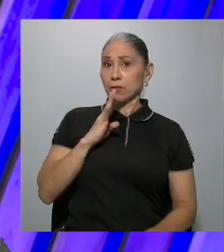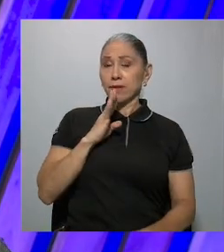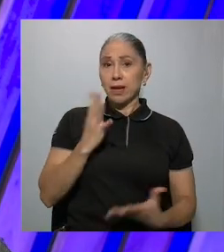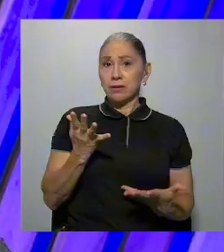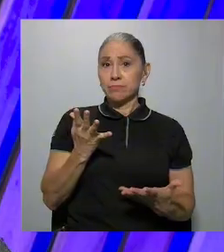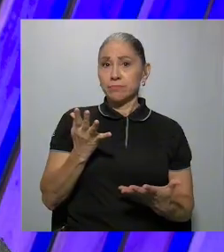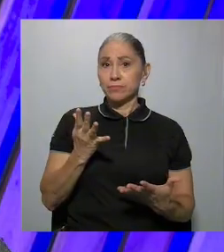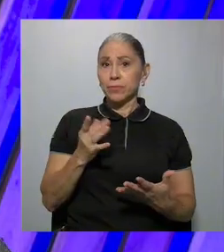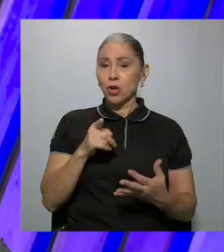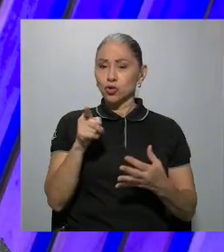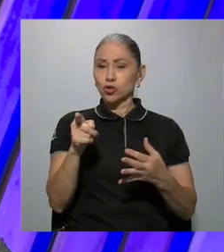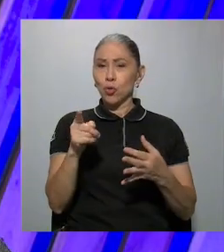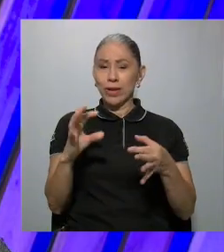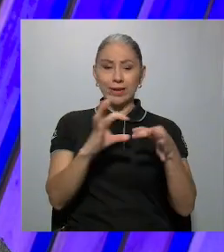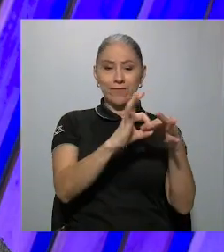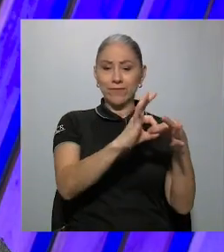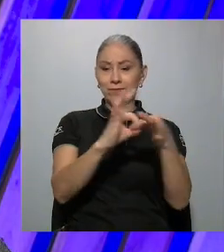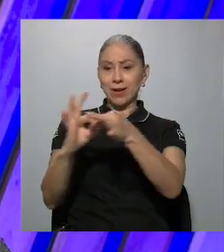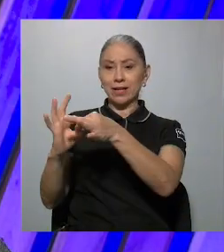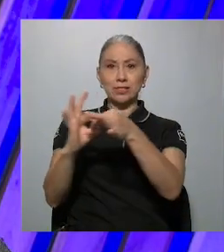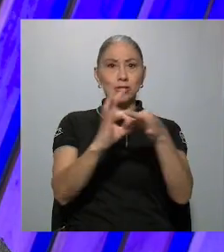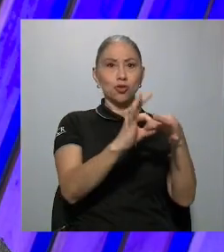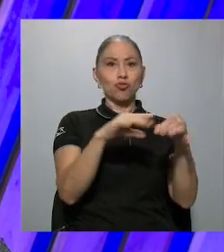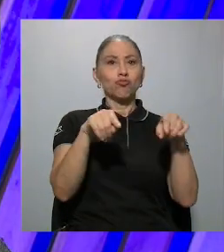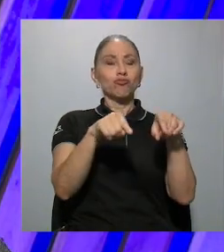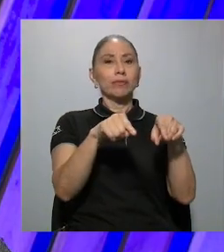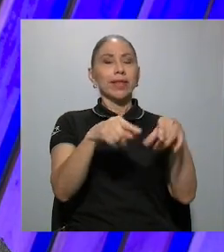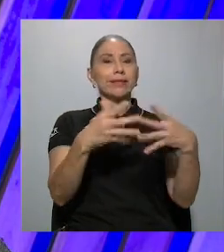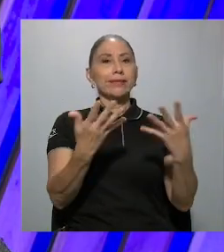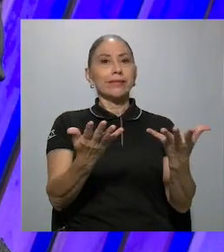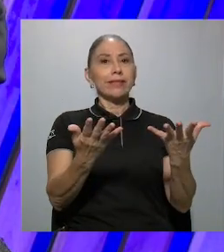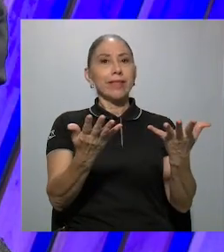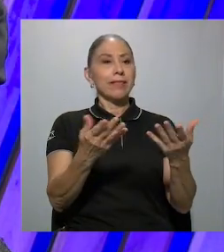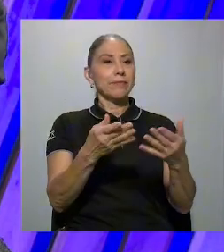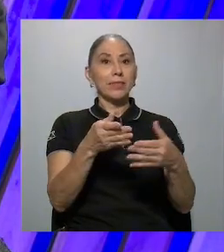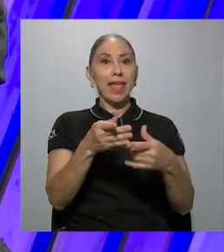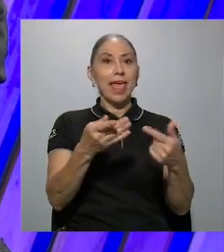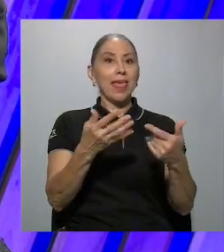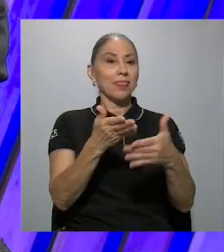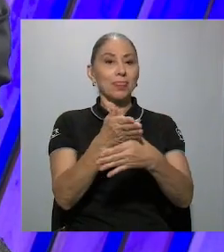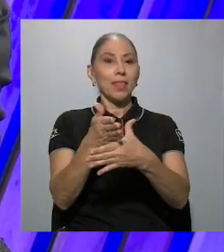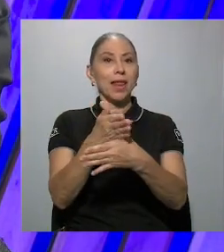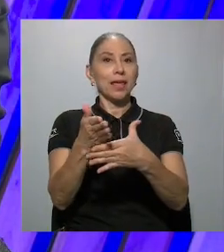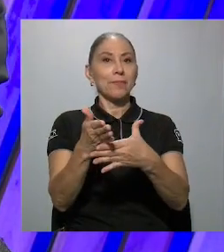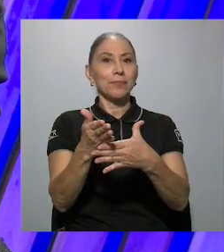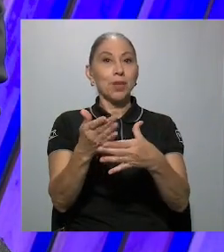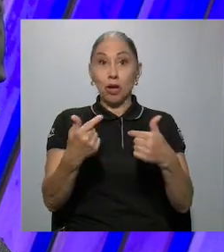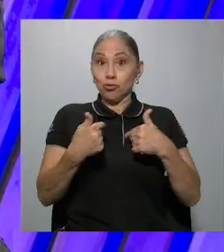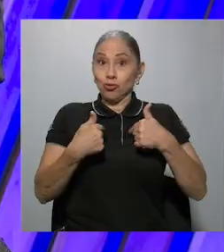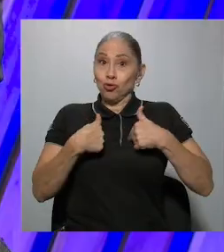sabiendo qué va a pasar y usted nos iba a referir esta relación entre